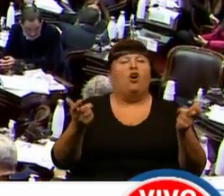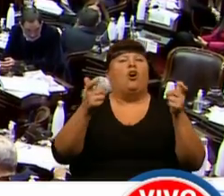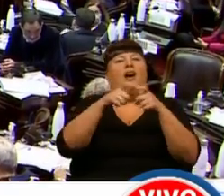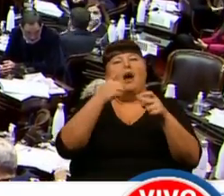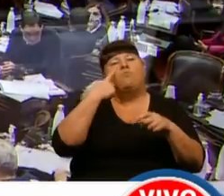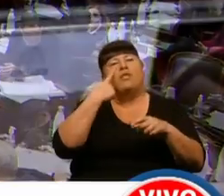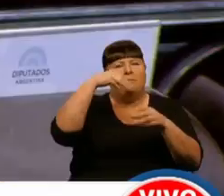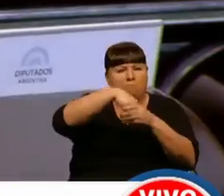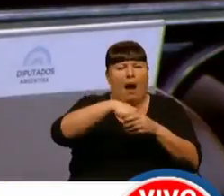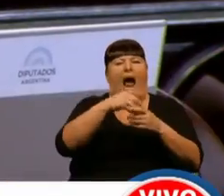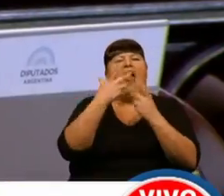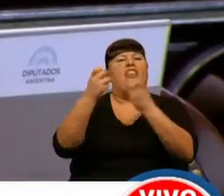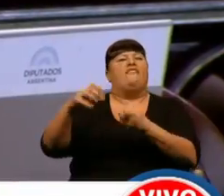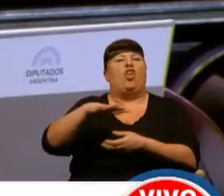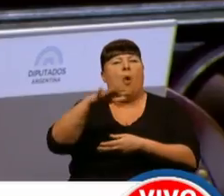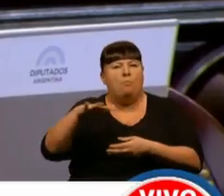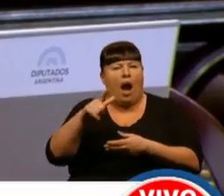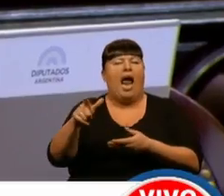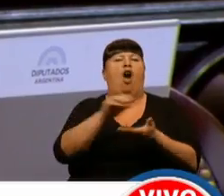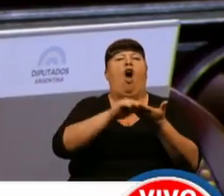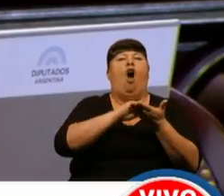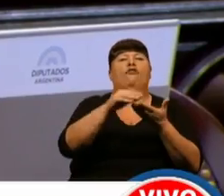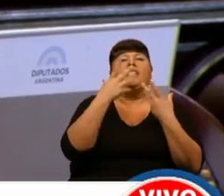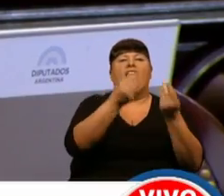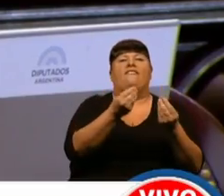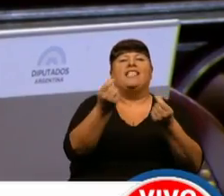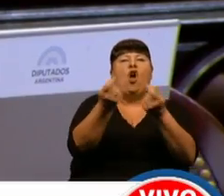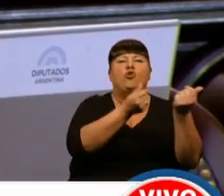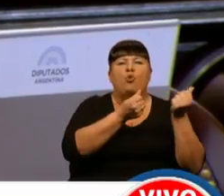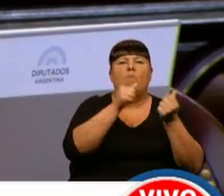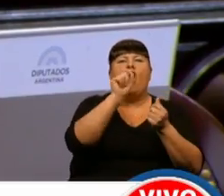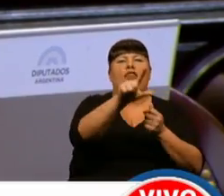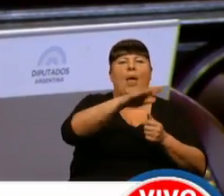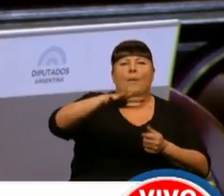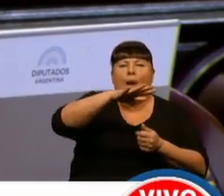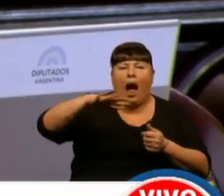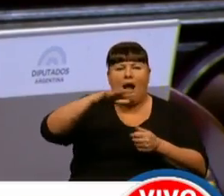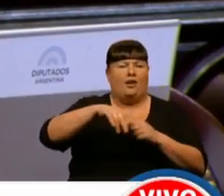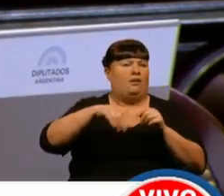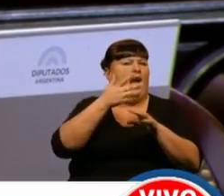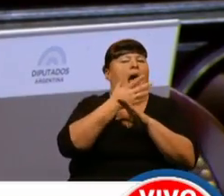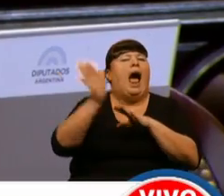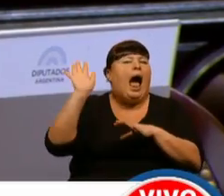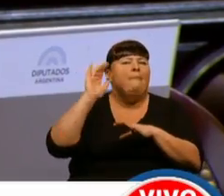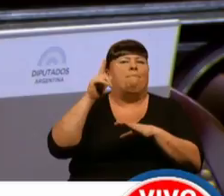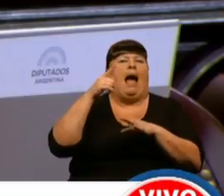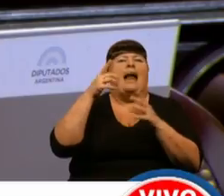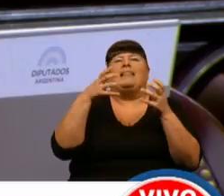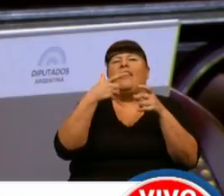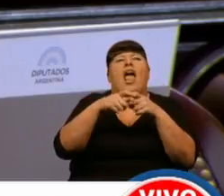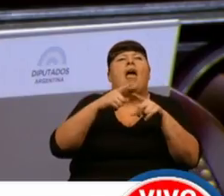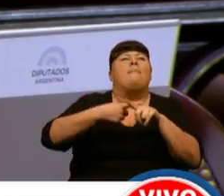deliberantes defensores del pueblo oficinas de defensa del consumidor de los municipios más allá de cualquier color